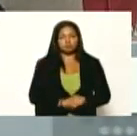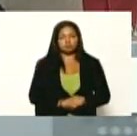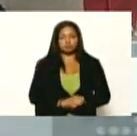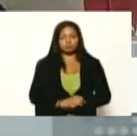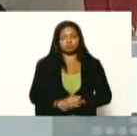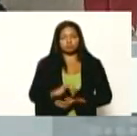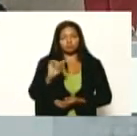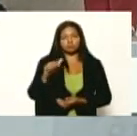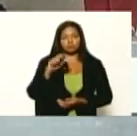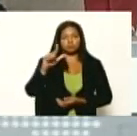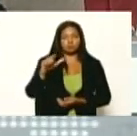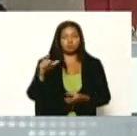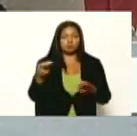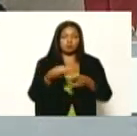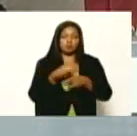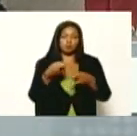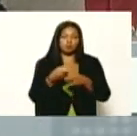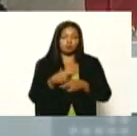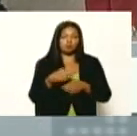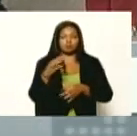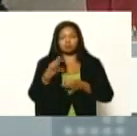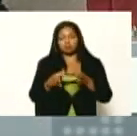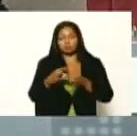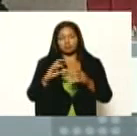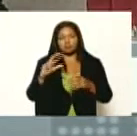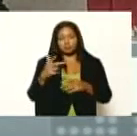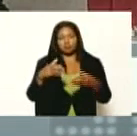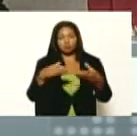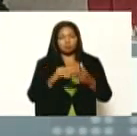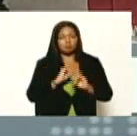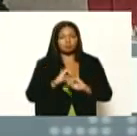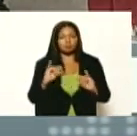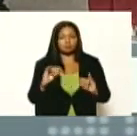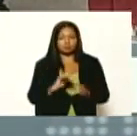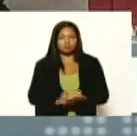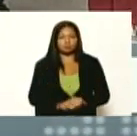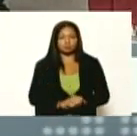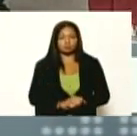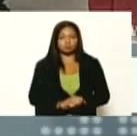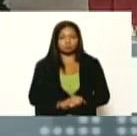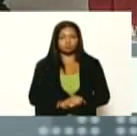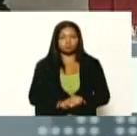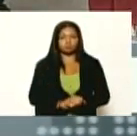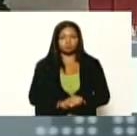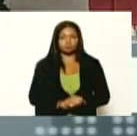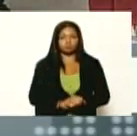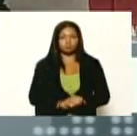Julio, agosto y septiembre. La tercera fase ya de...